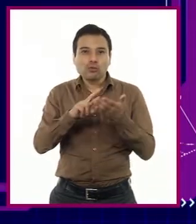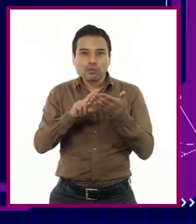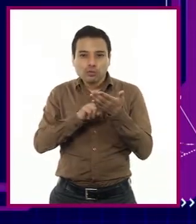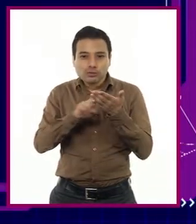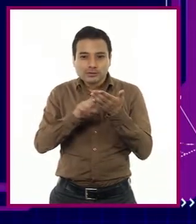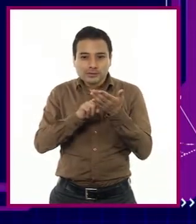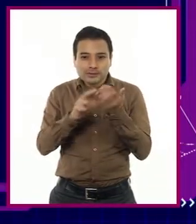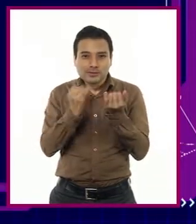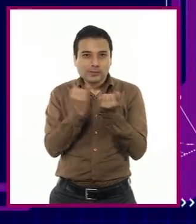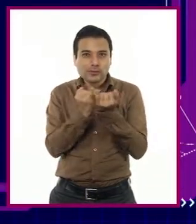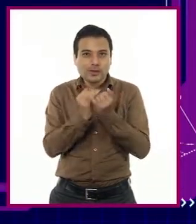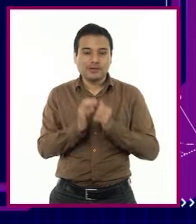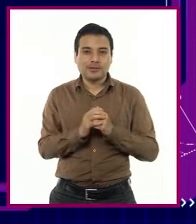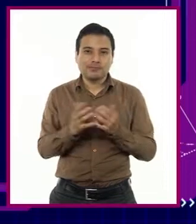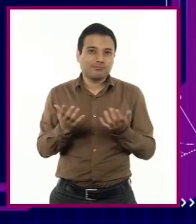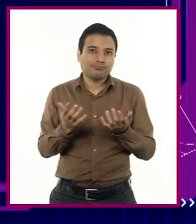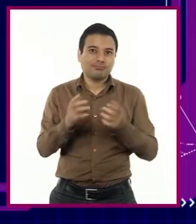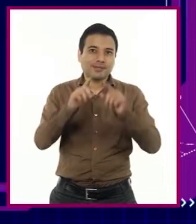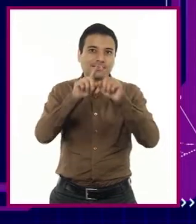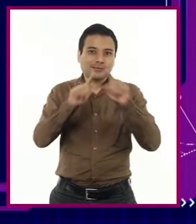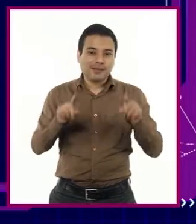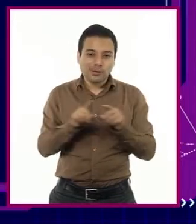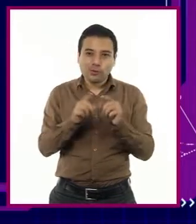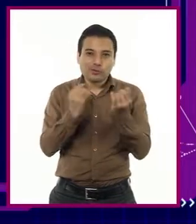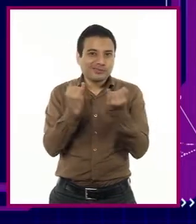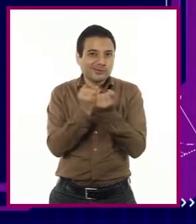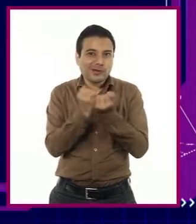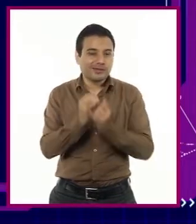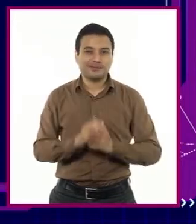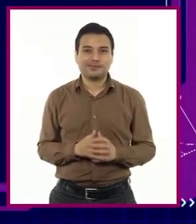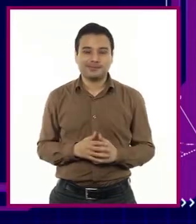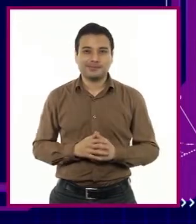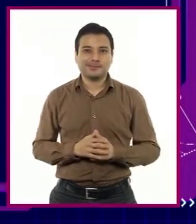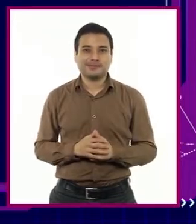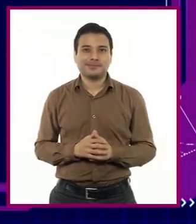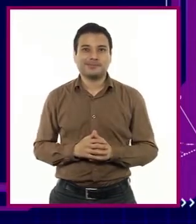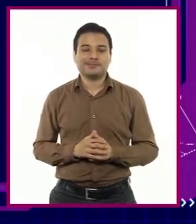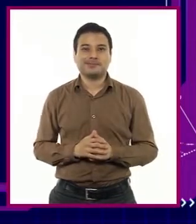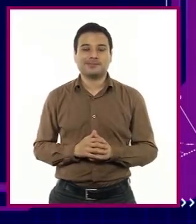suyas. Nuevamente obtuvimos triángulos congruentes.